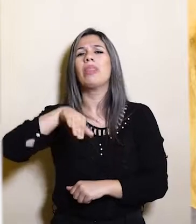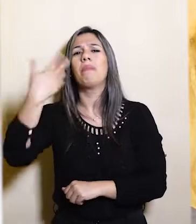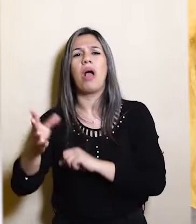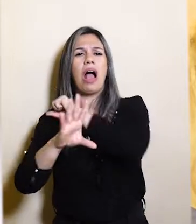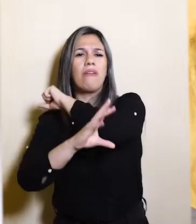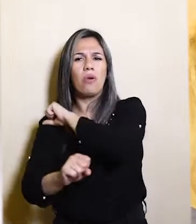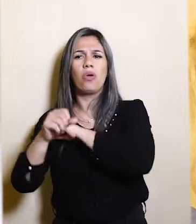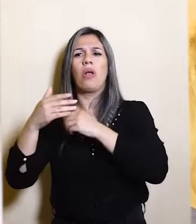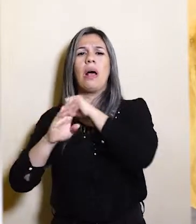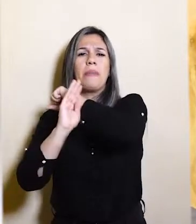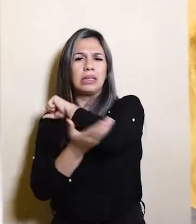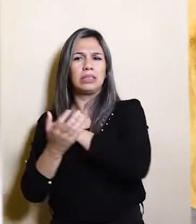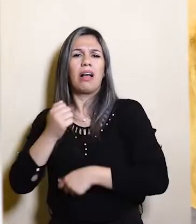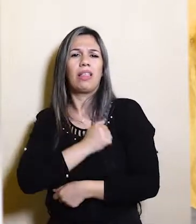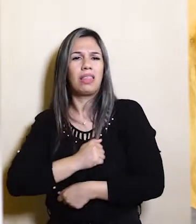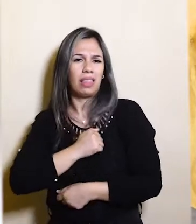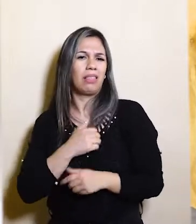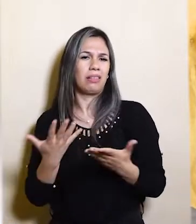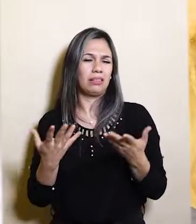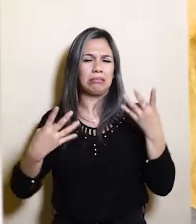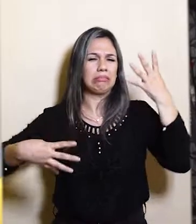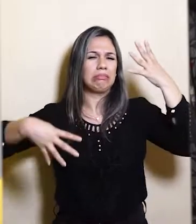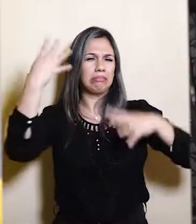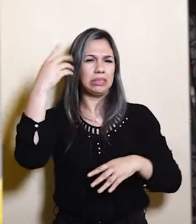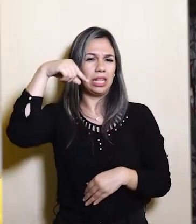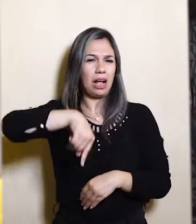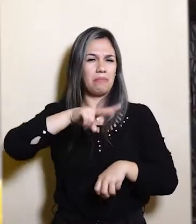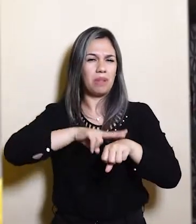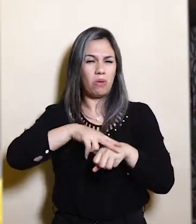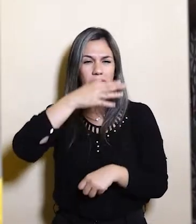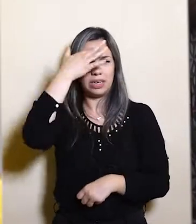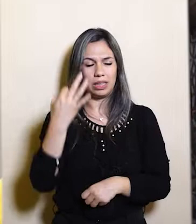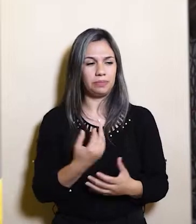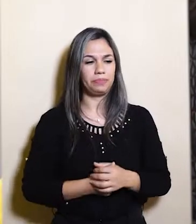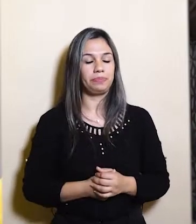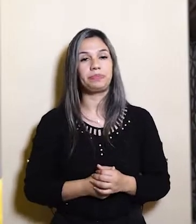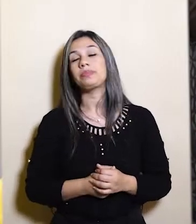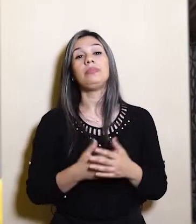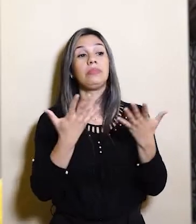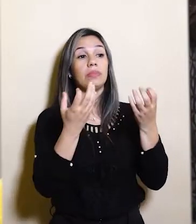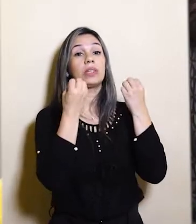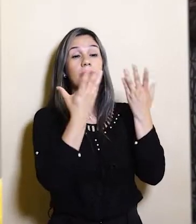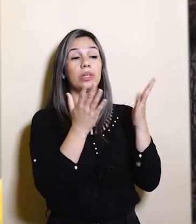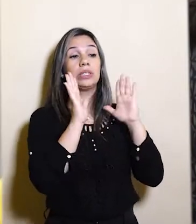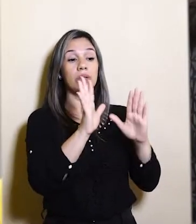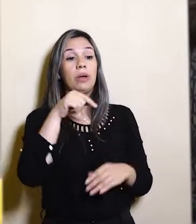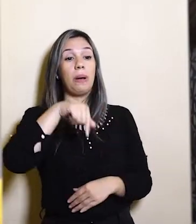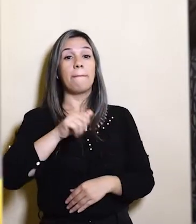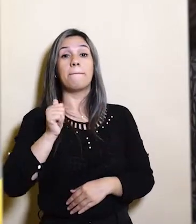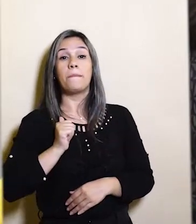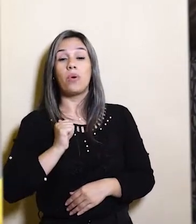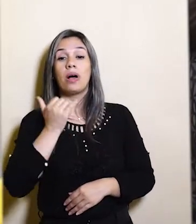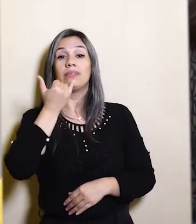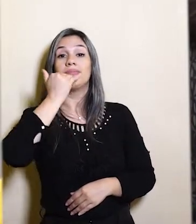la gran paradoja en Paraguay. La gran contradicción, efectivamente, porque las mujeres y las niñas en particular no